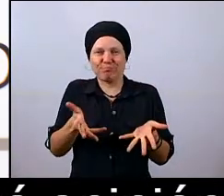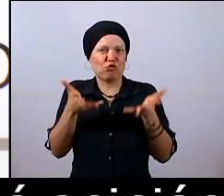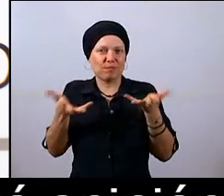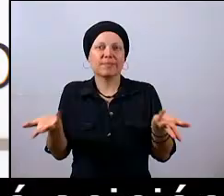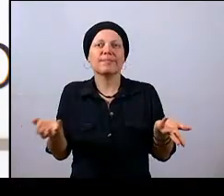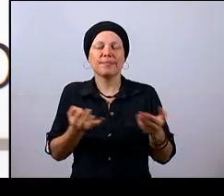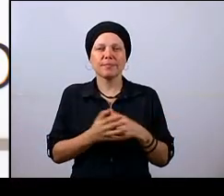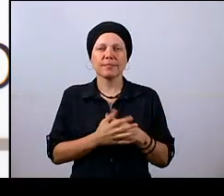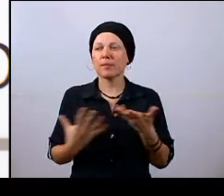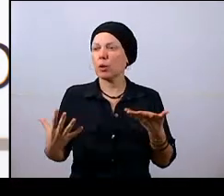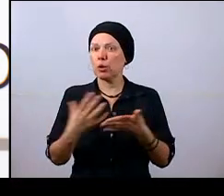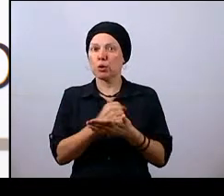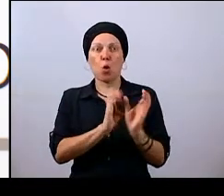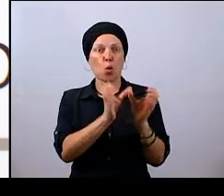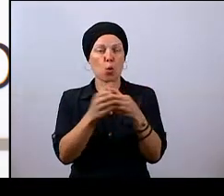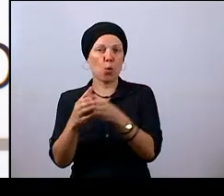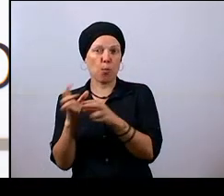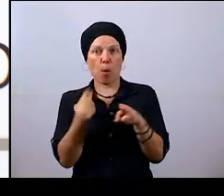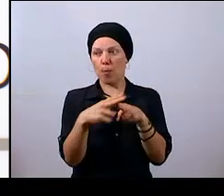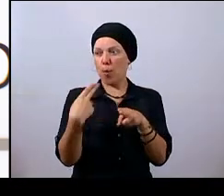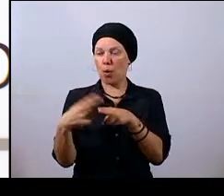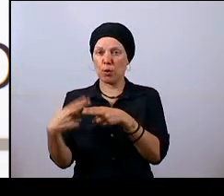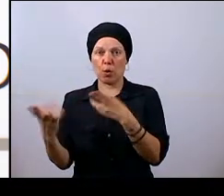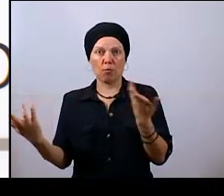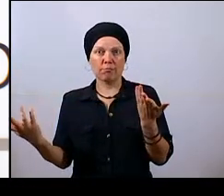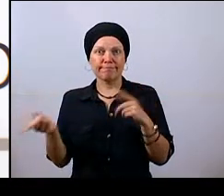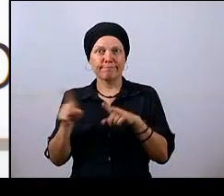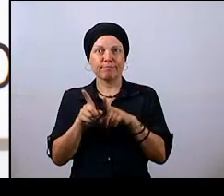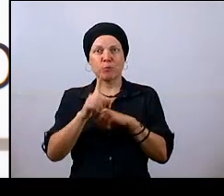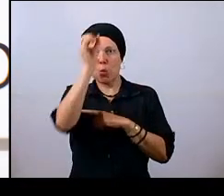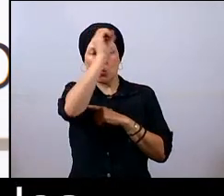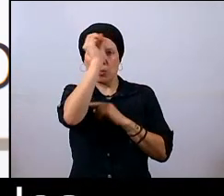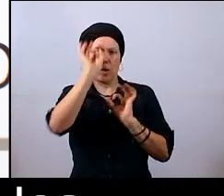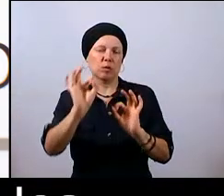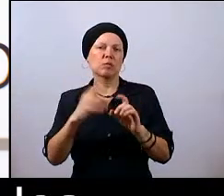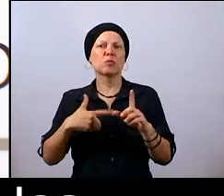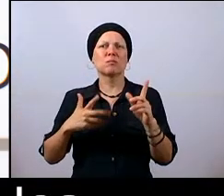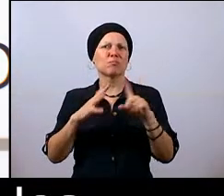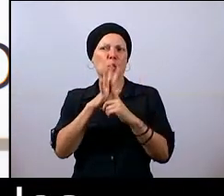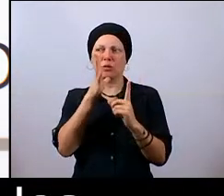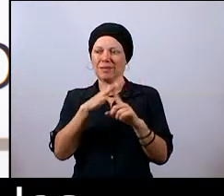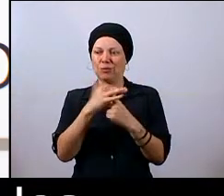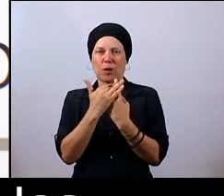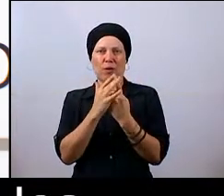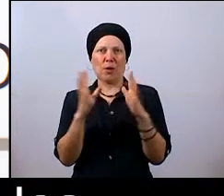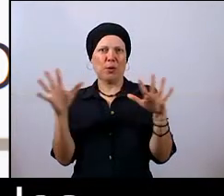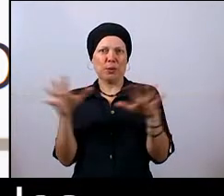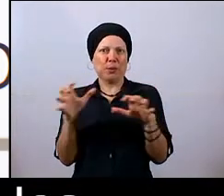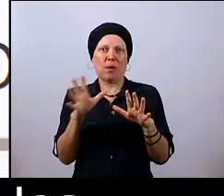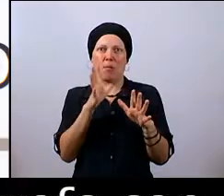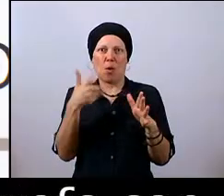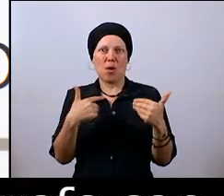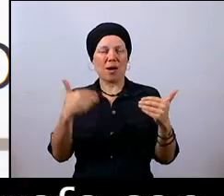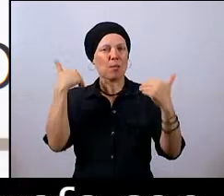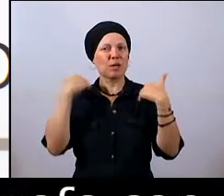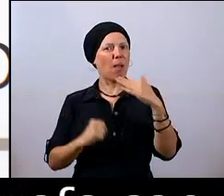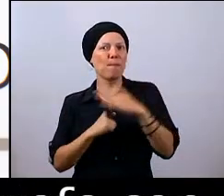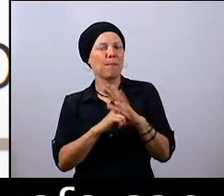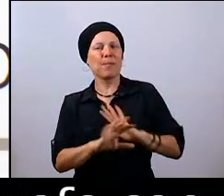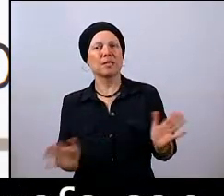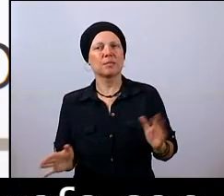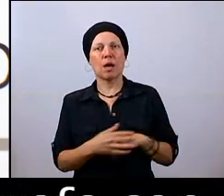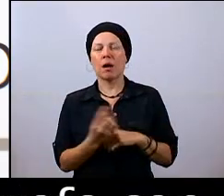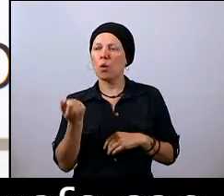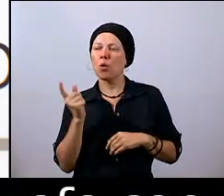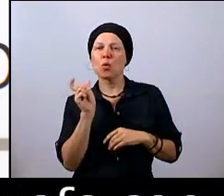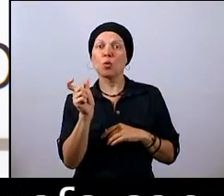encantaría que todos los grupos parlamentarios ejercieran su posición ante una catástrofe con la máxima responsabilidad. Las